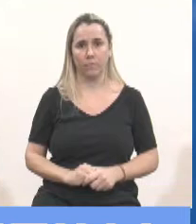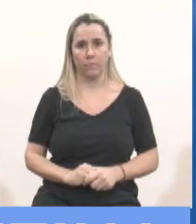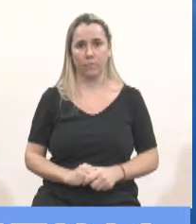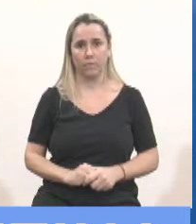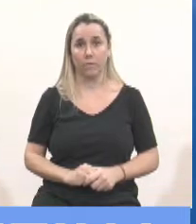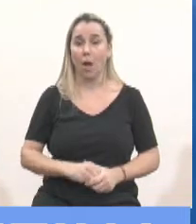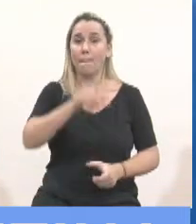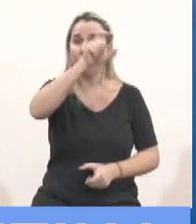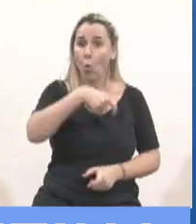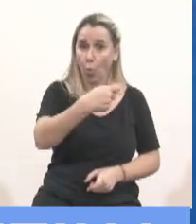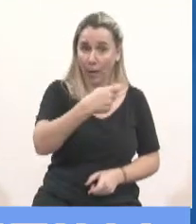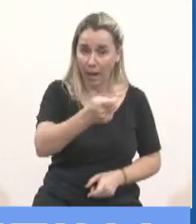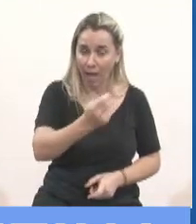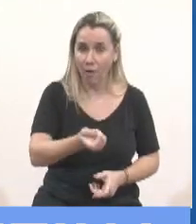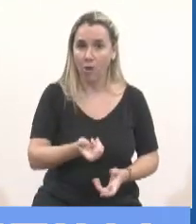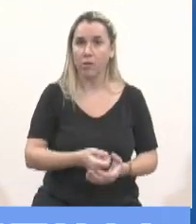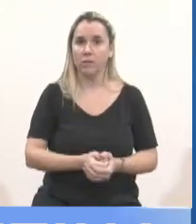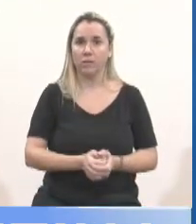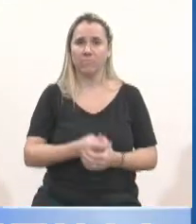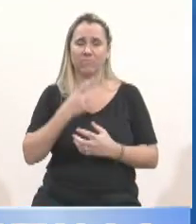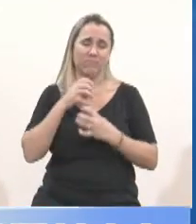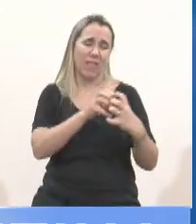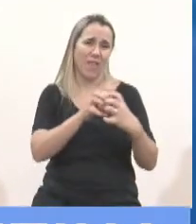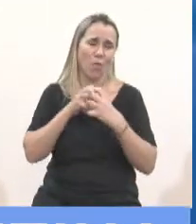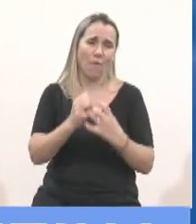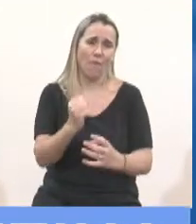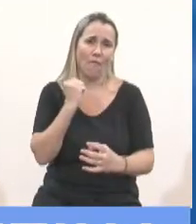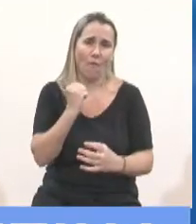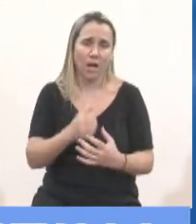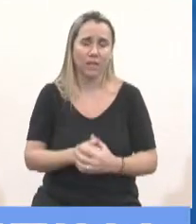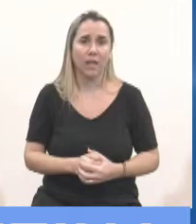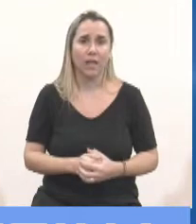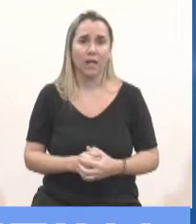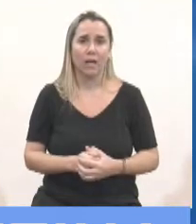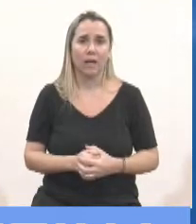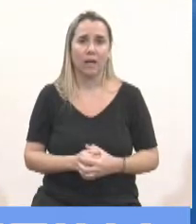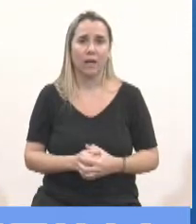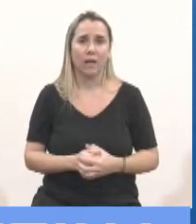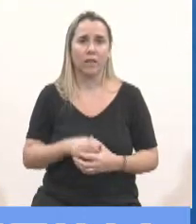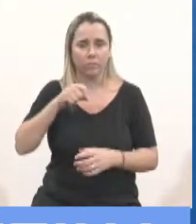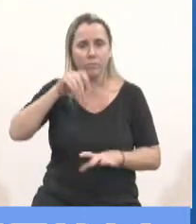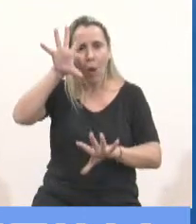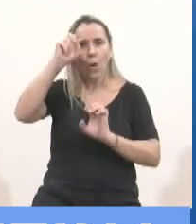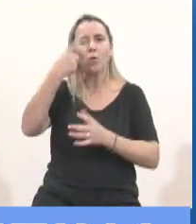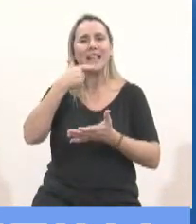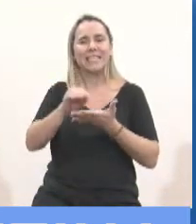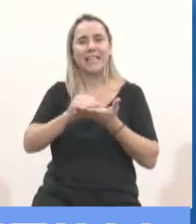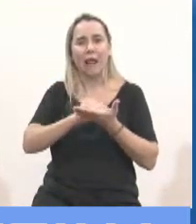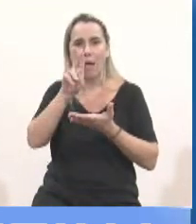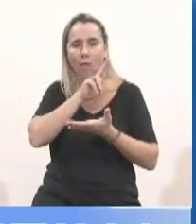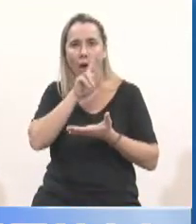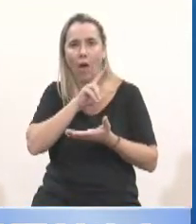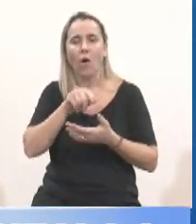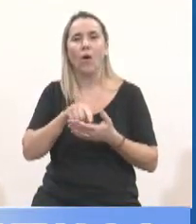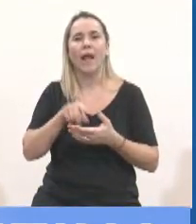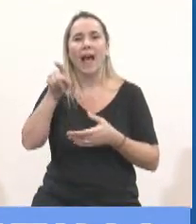Los jubilados. Una discusión muy fuerte que tuvimos en el bloque con Pichetto. Me acuerdo que una senadora que está en este momento